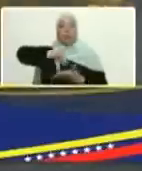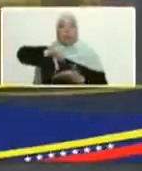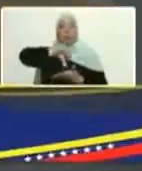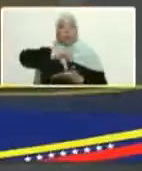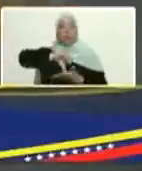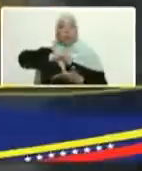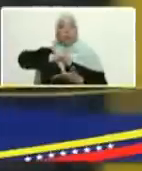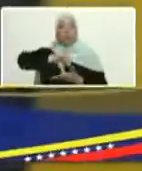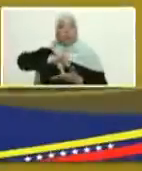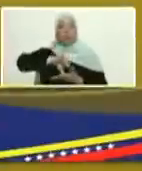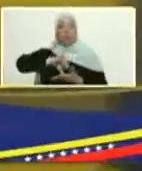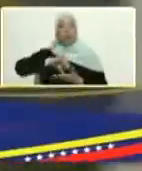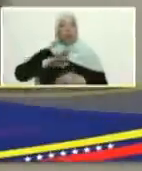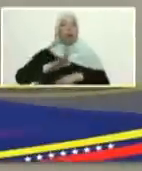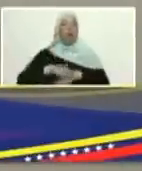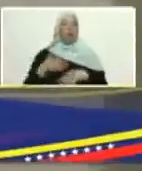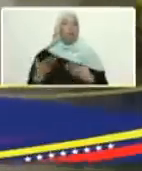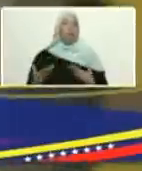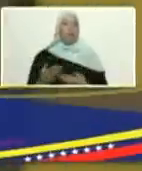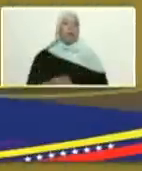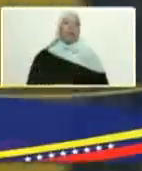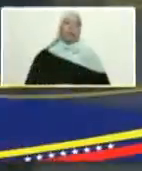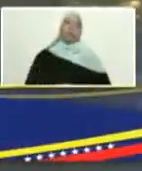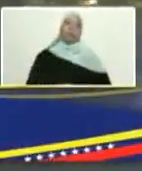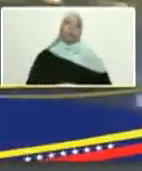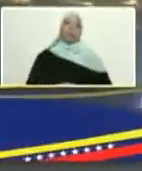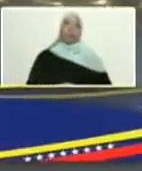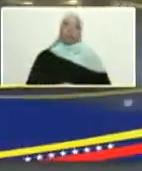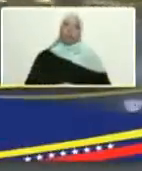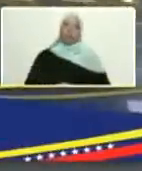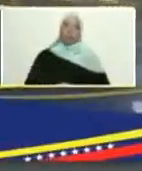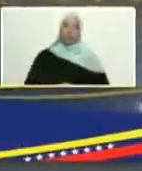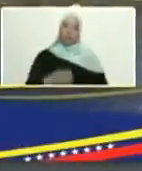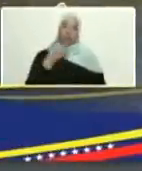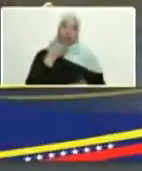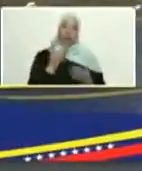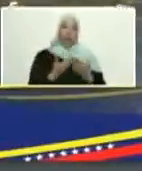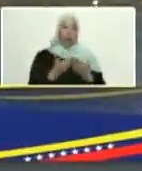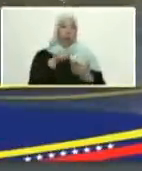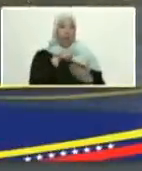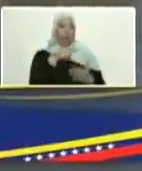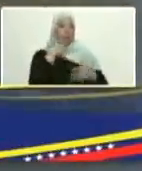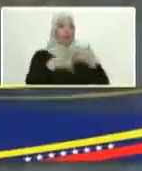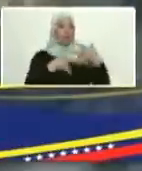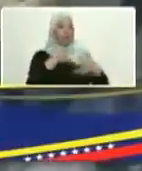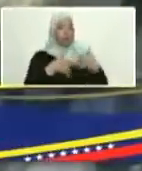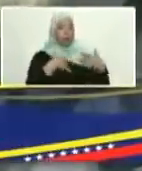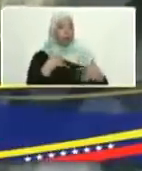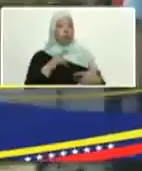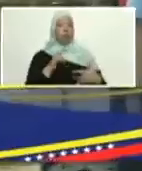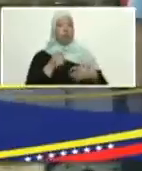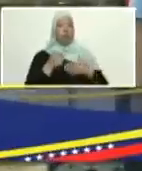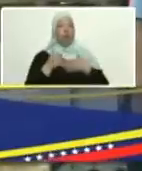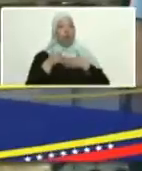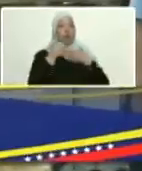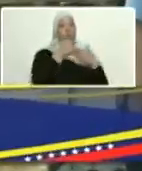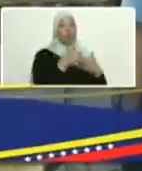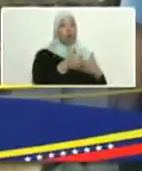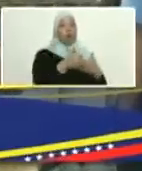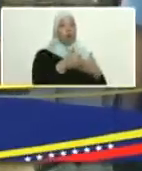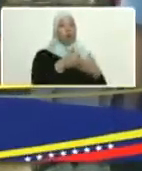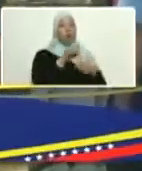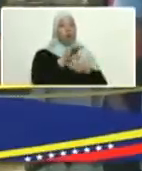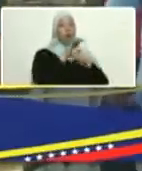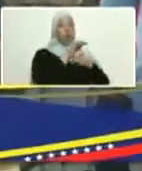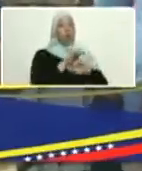¿Qué pasa, presidente? Que gracias a esto, nosotros estamos dando un aporte al